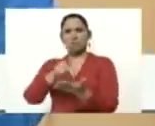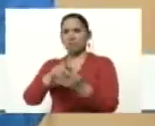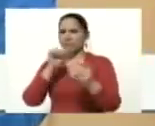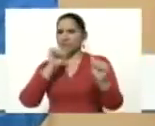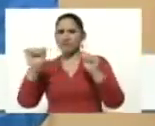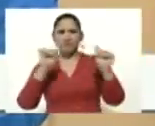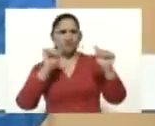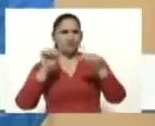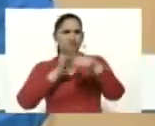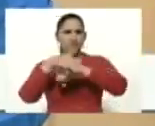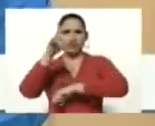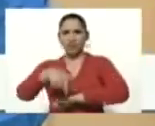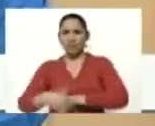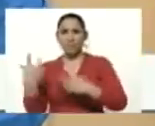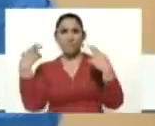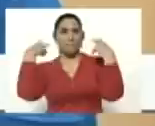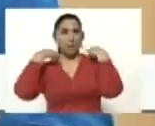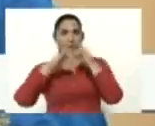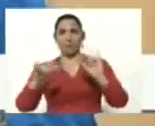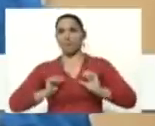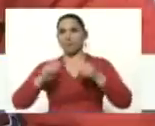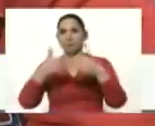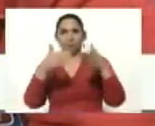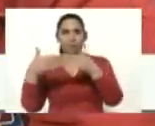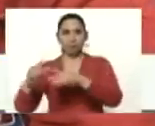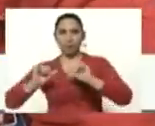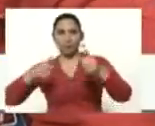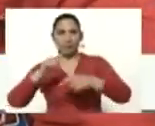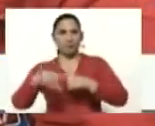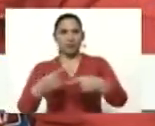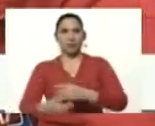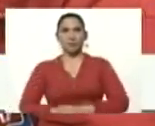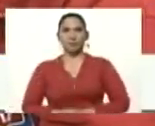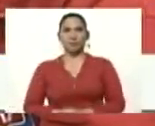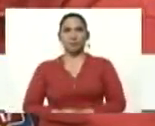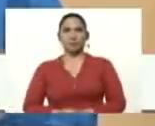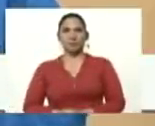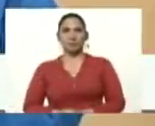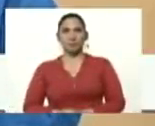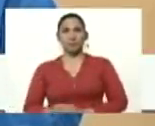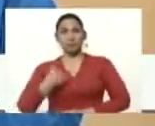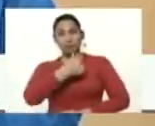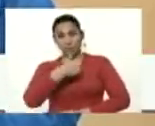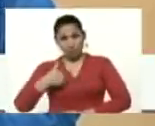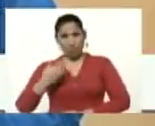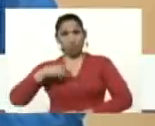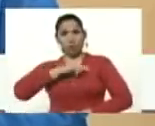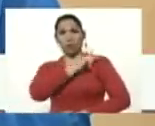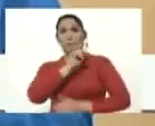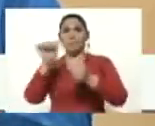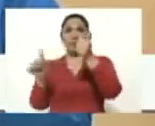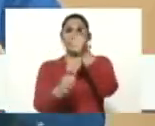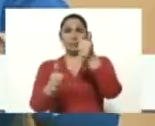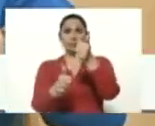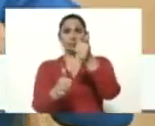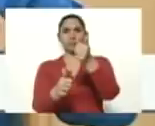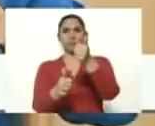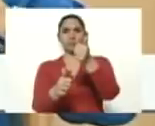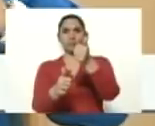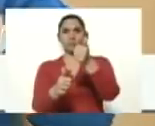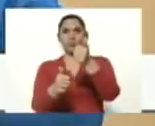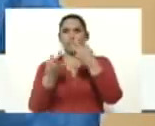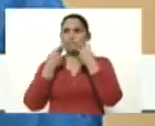pulirse. Las peluquerías empiezan a abrir a partir de mañana. Yo quisiera que nuestra vicepresidenta le